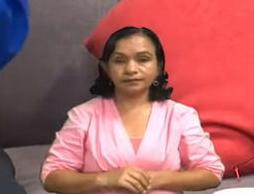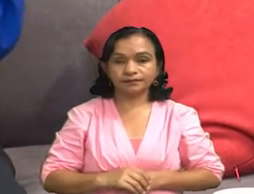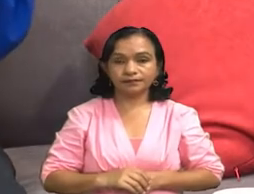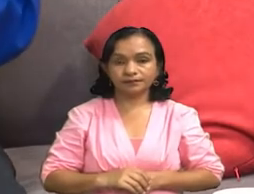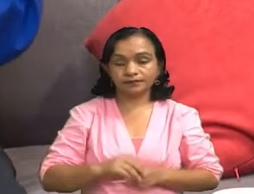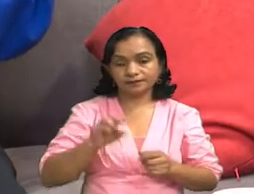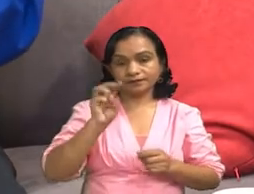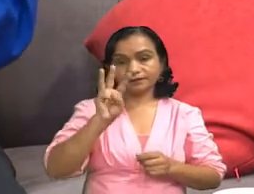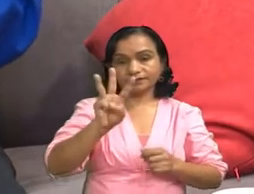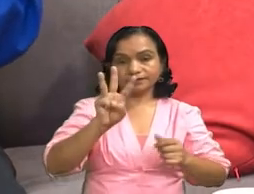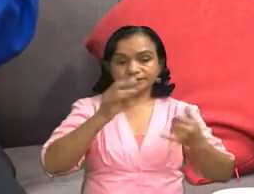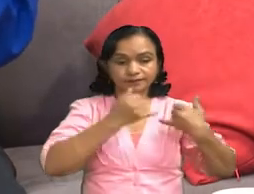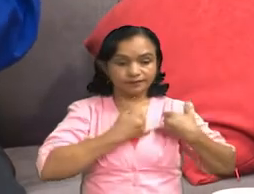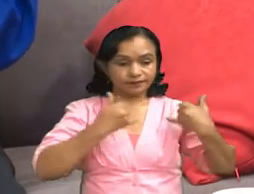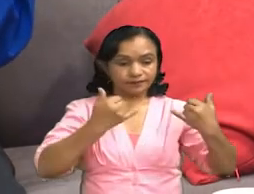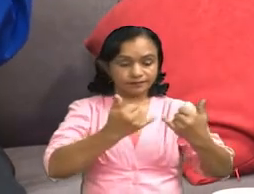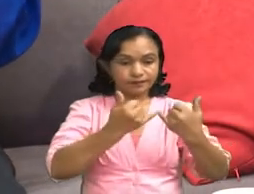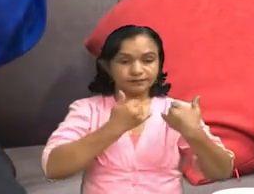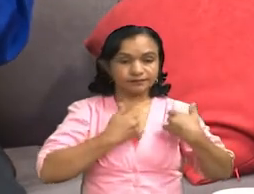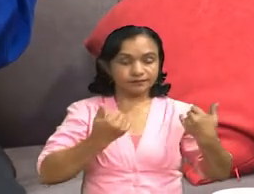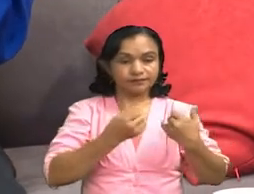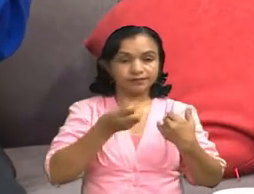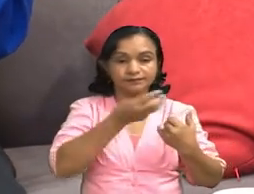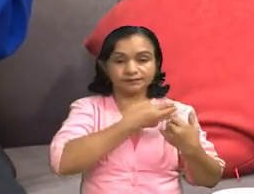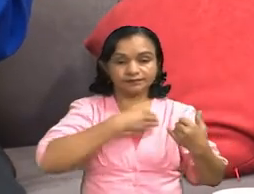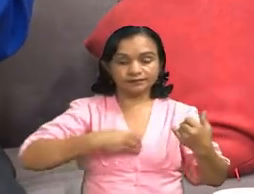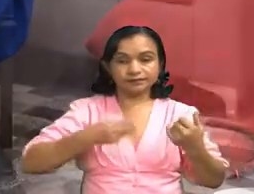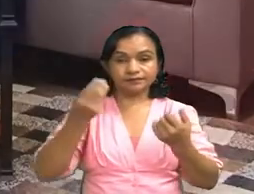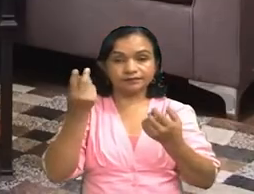tres instituciones, el Ministerio de Economía Familiar,